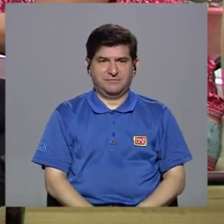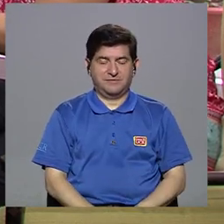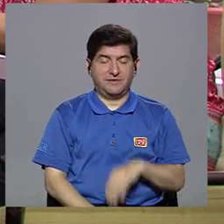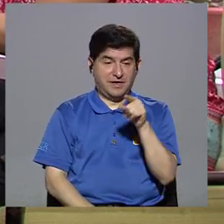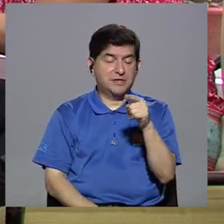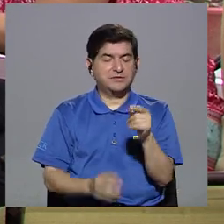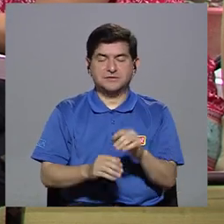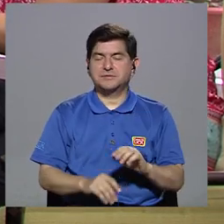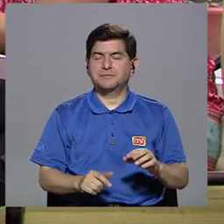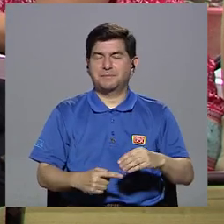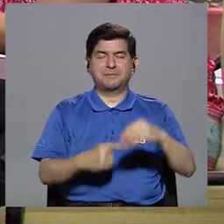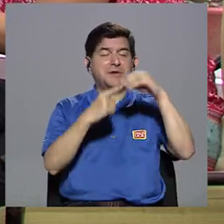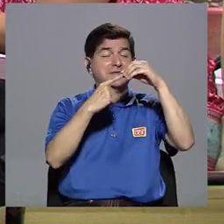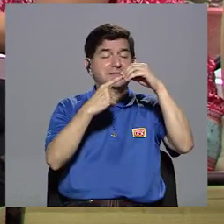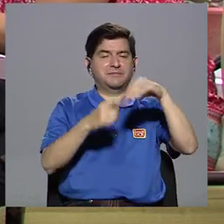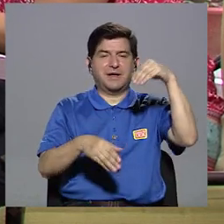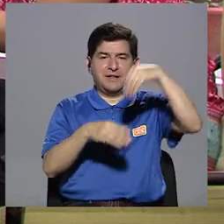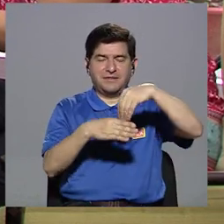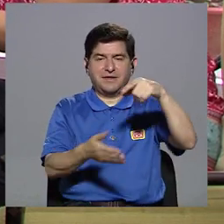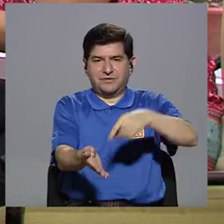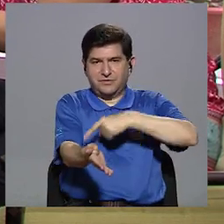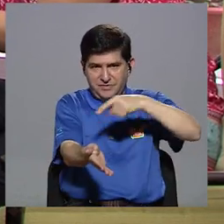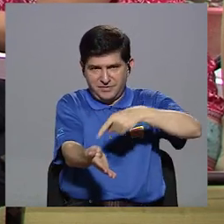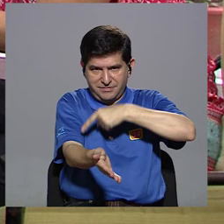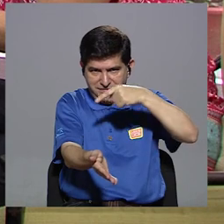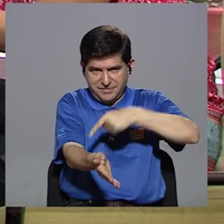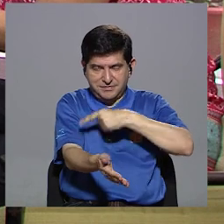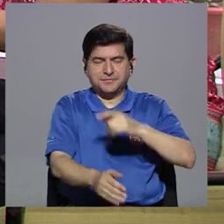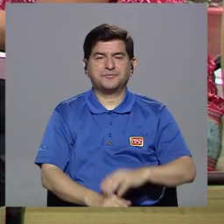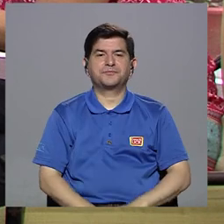es lo más importante en la diabetes